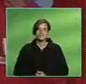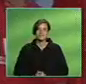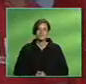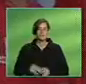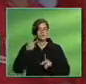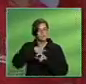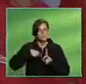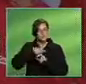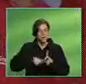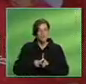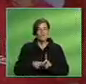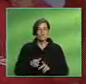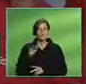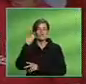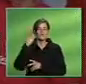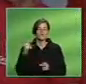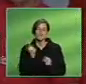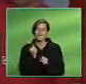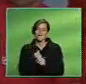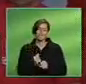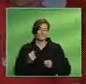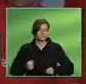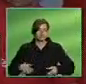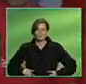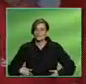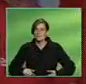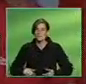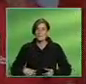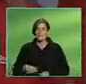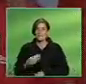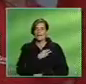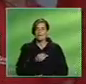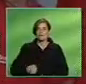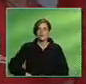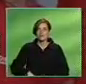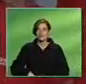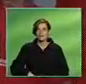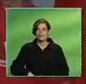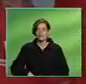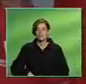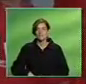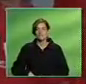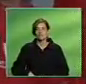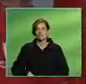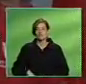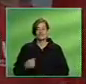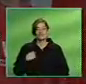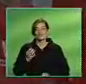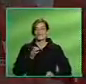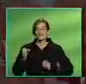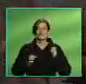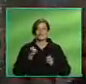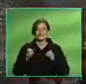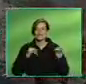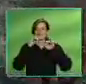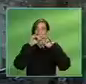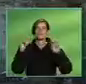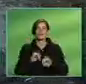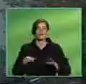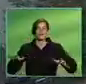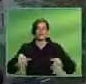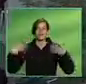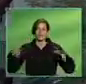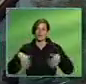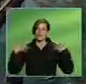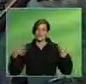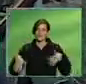Está luchando por eso, para trabajar fuerte para eso. Presidente, estoy demasiado emocionada, feliz,